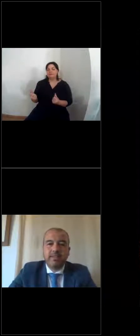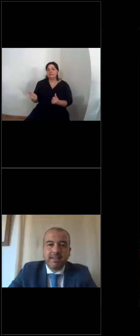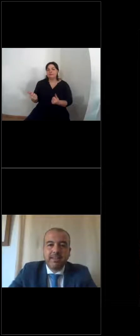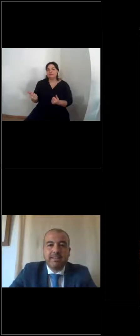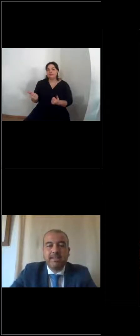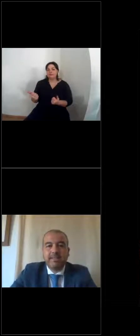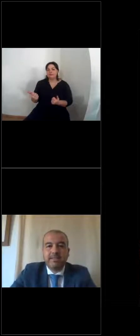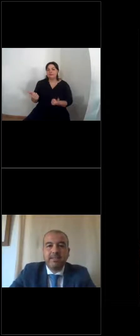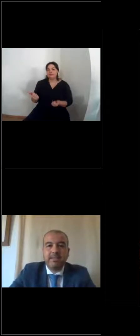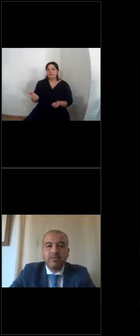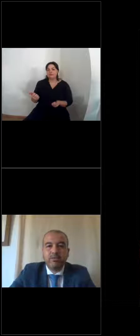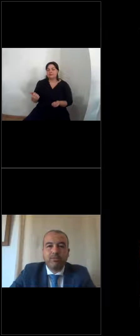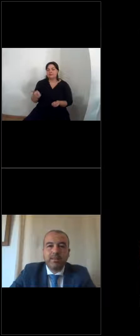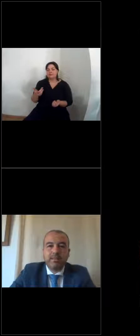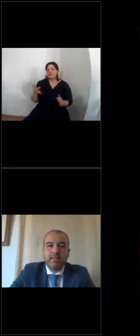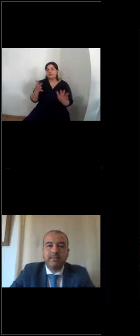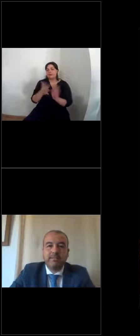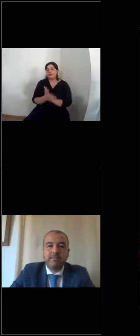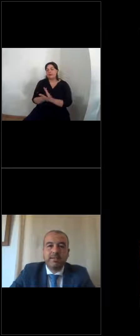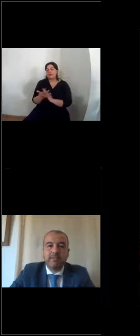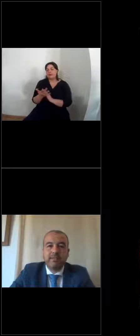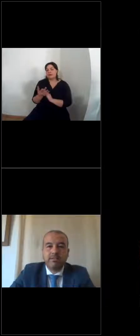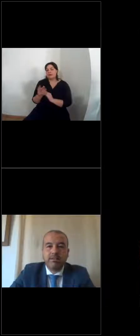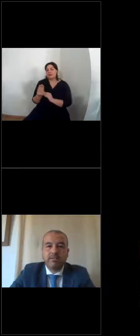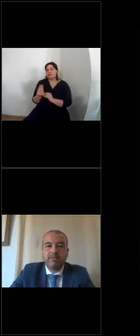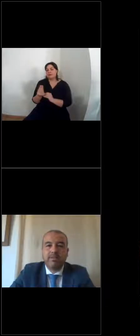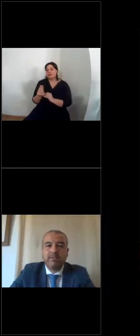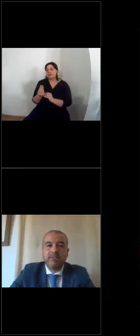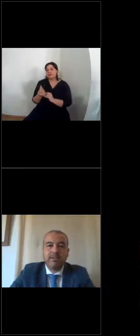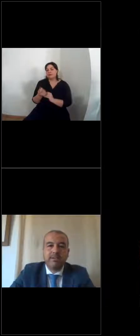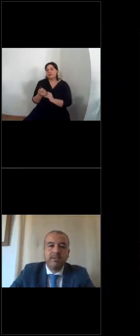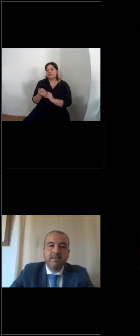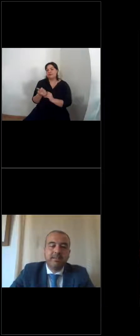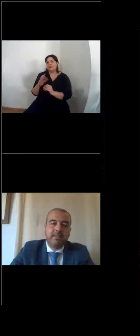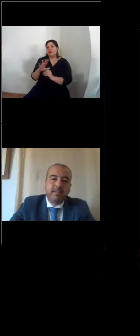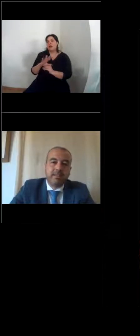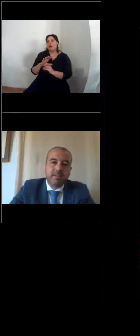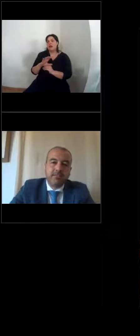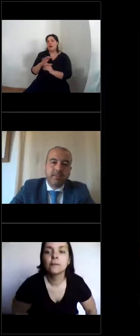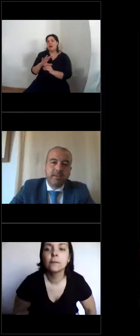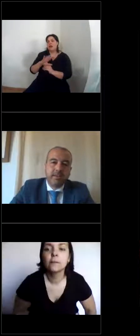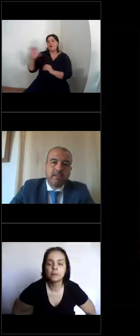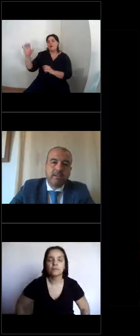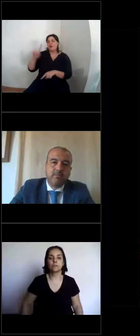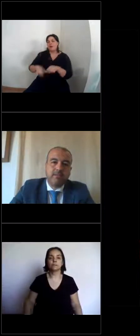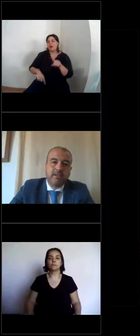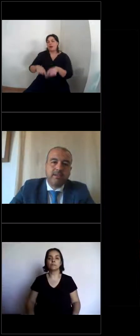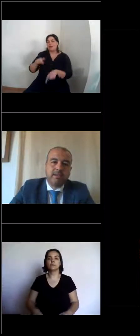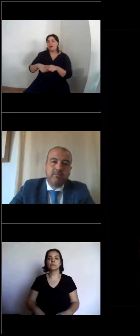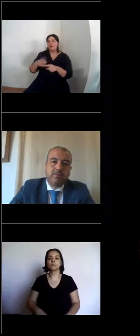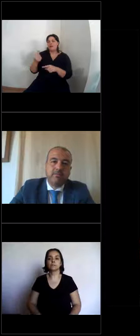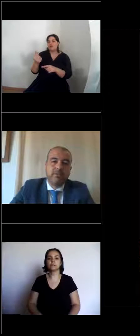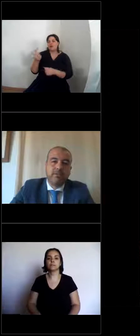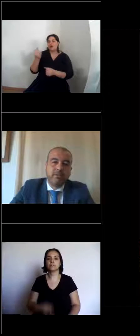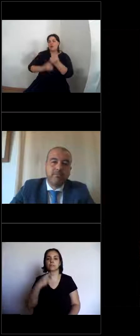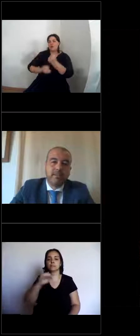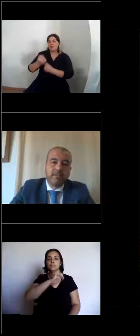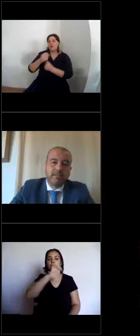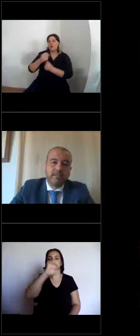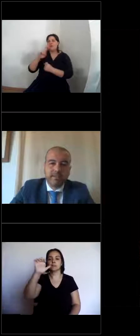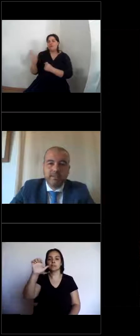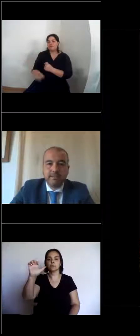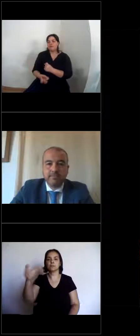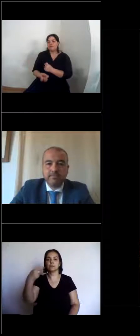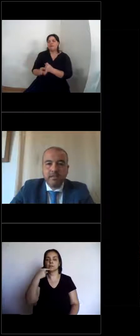a suavizar esa Europa tan, que a veces nos encontramos tan, tan de las cifras, y esa Europa que por qué no